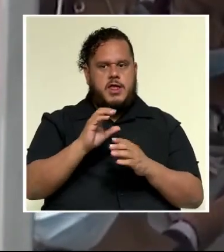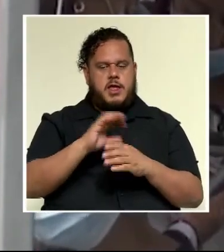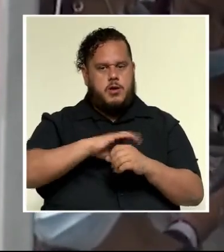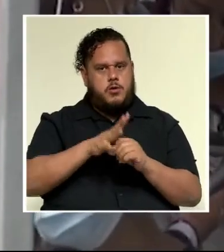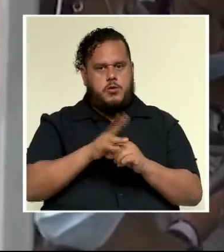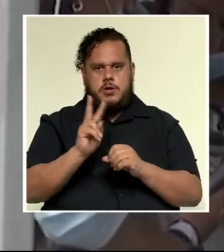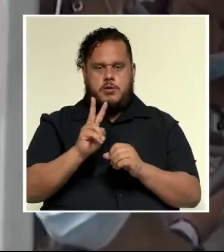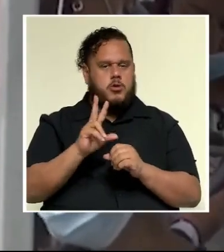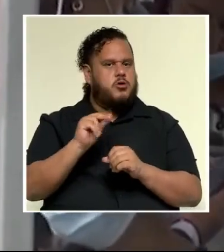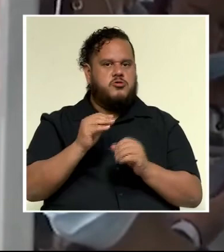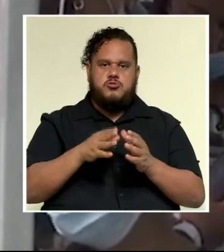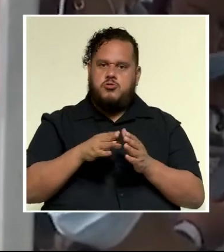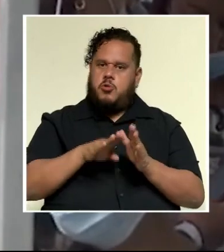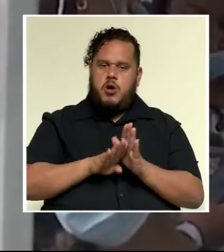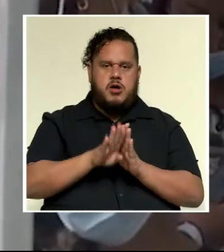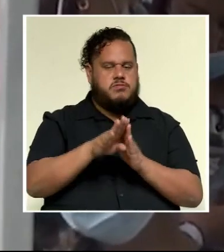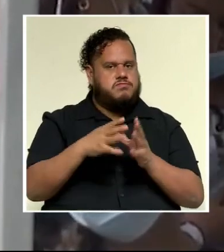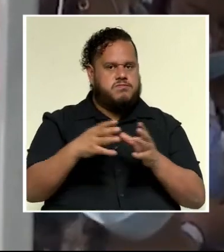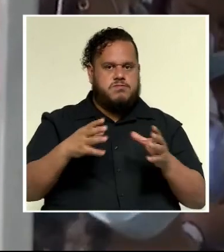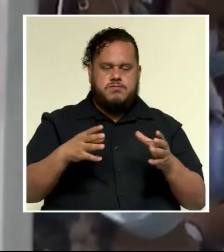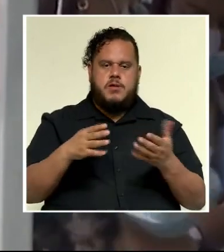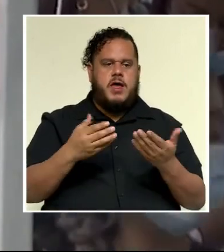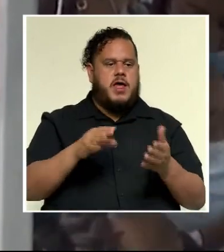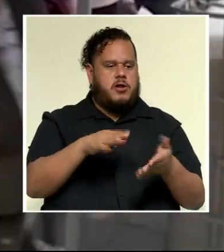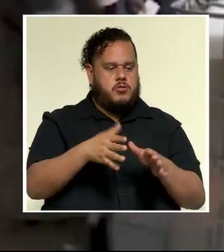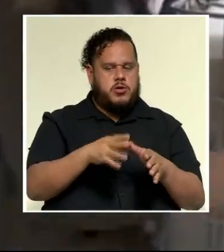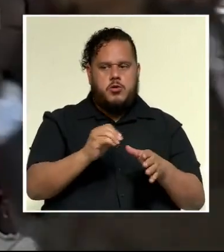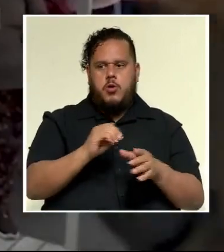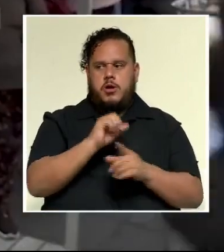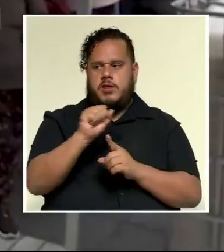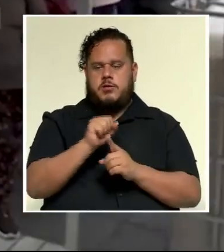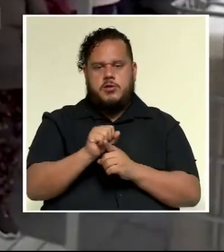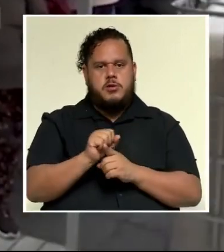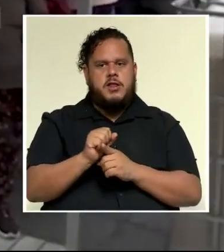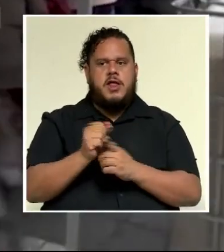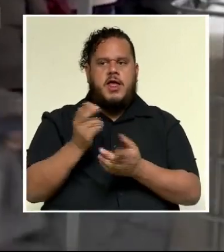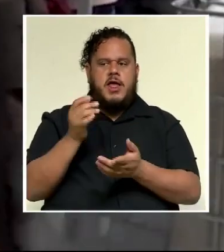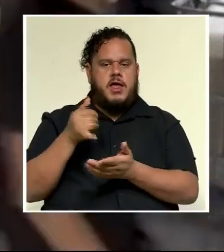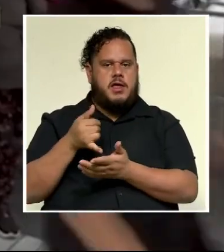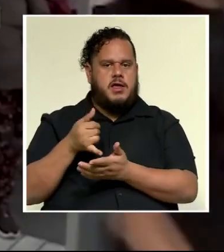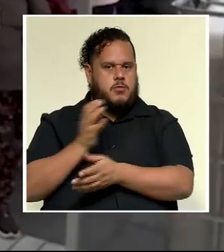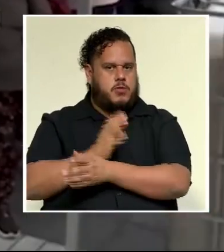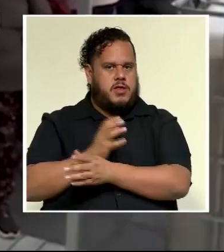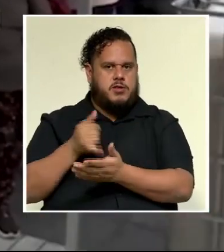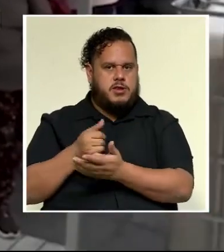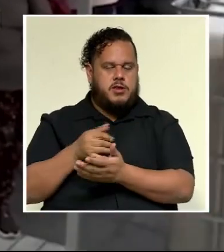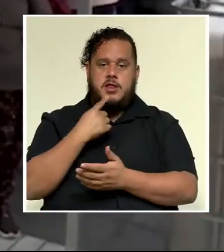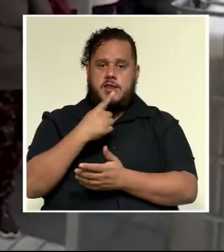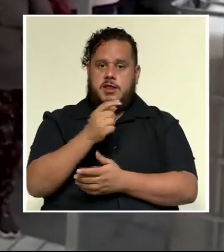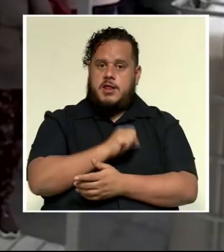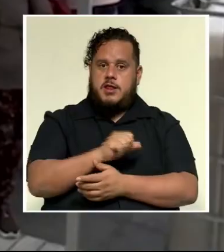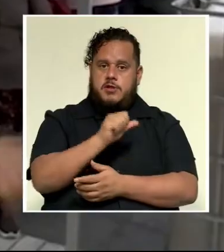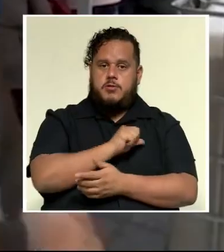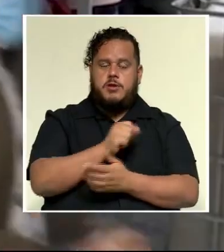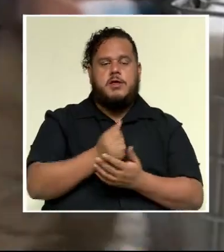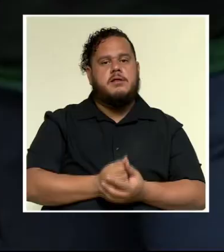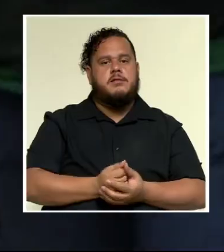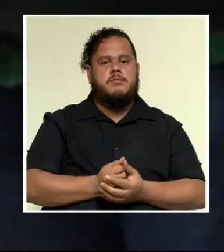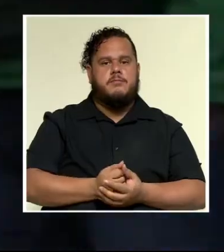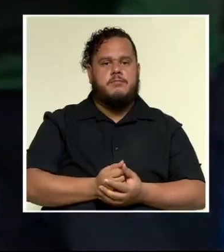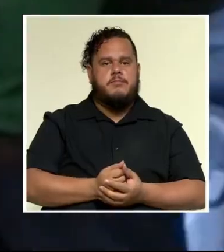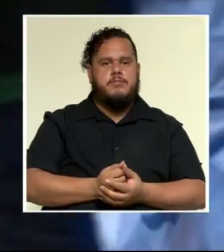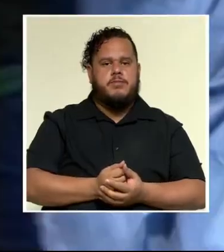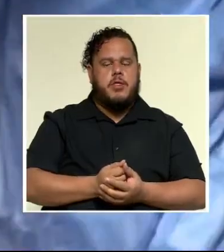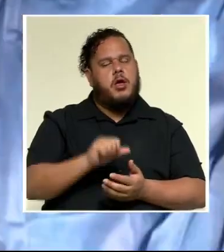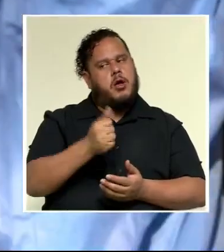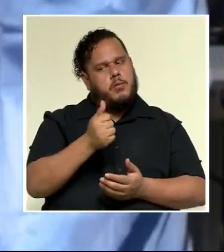traducido en un crecimiento exponencial de las muertes ni de los casos en las unidades de cuidados intensivos, según las autoridades. Por